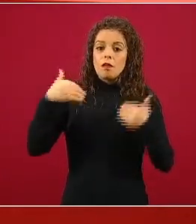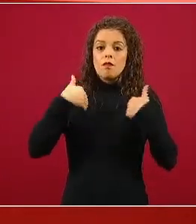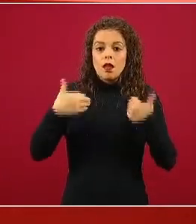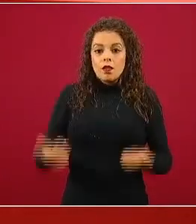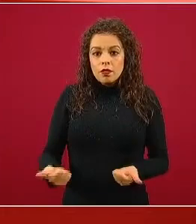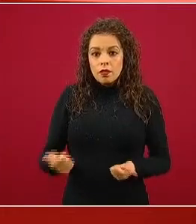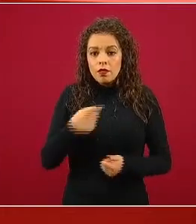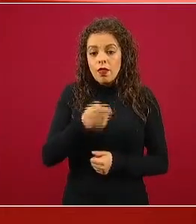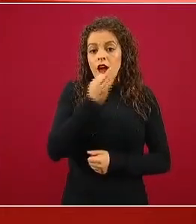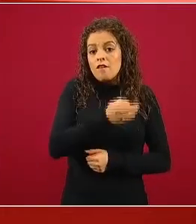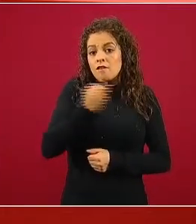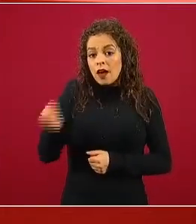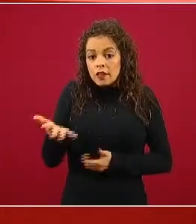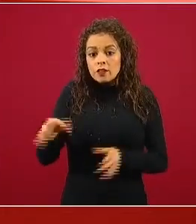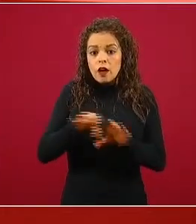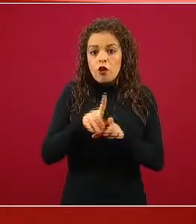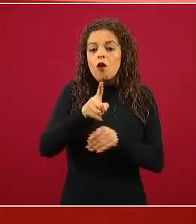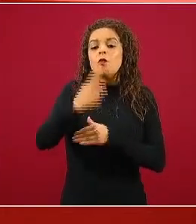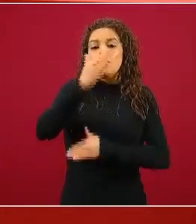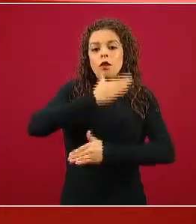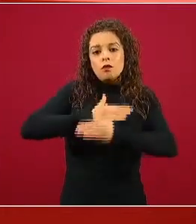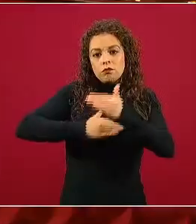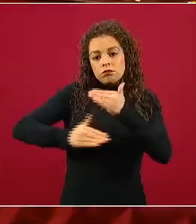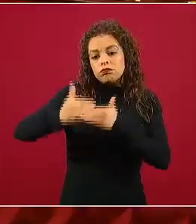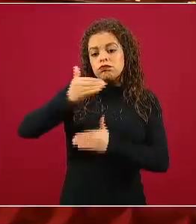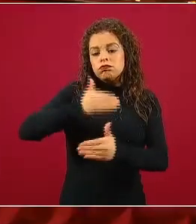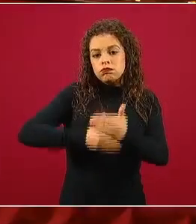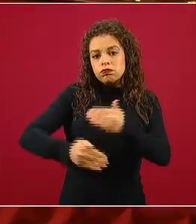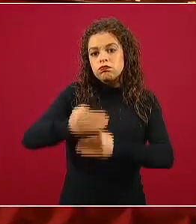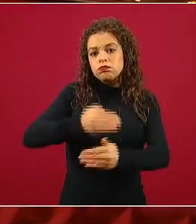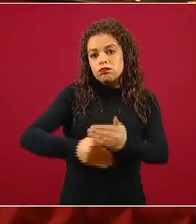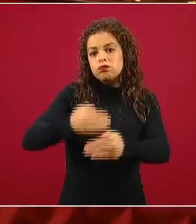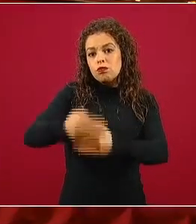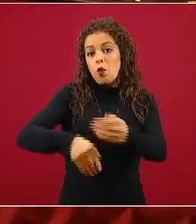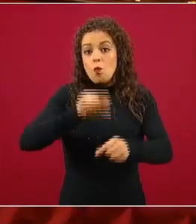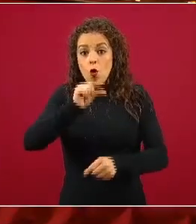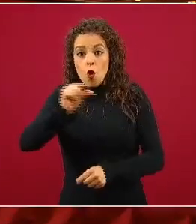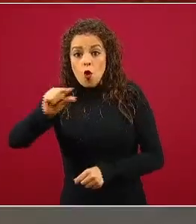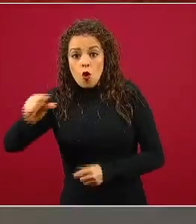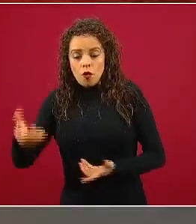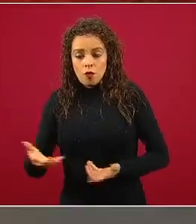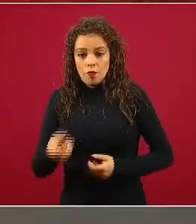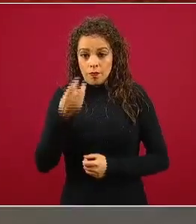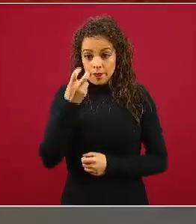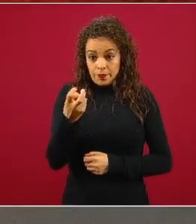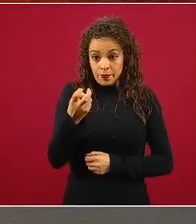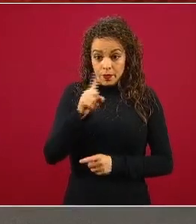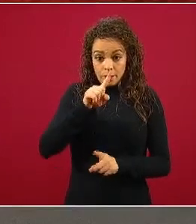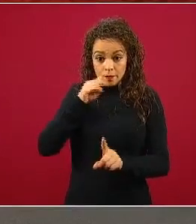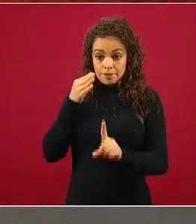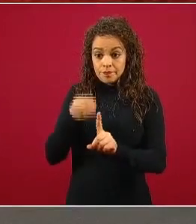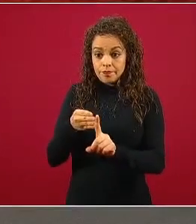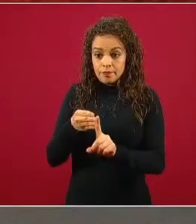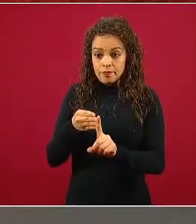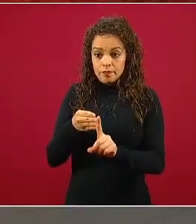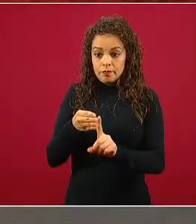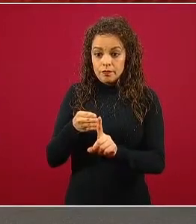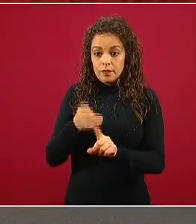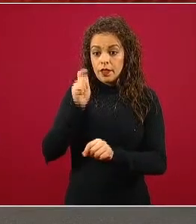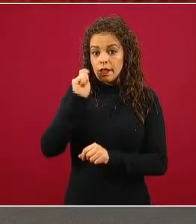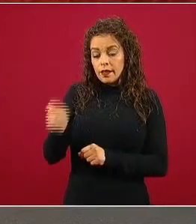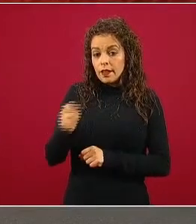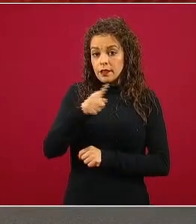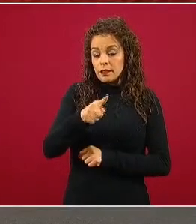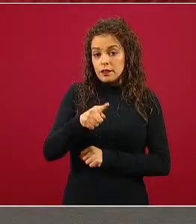vamos evolucionando? Y también, doctor Gatell, si nos pudiera comentar algo con respecto a este síndrome pediátrico que se está dando con el COVID,